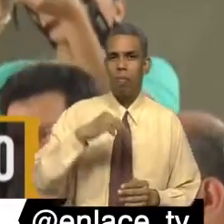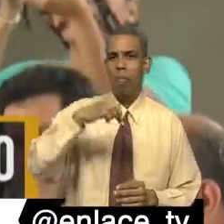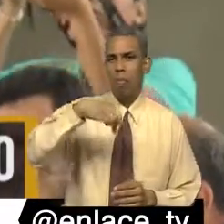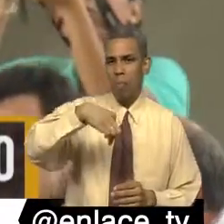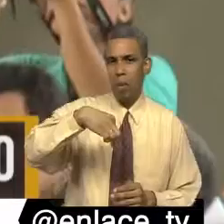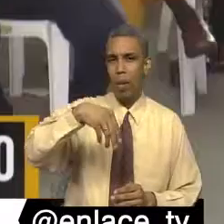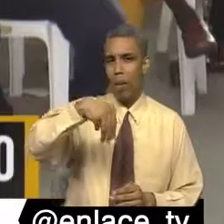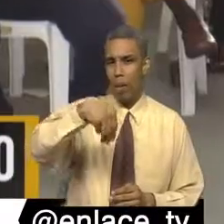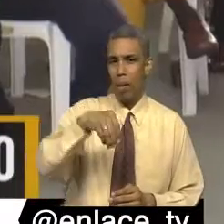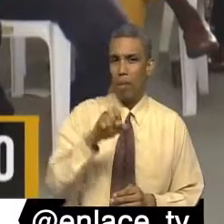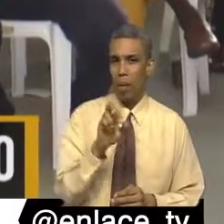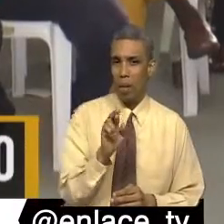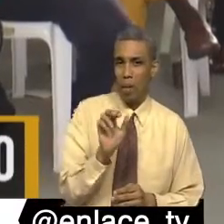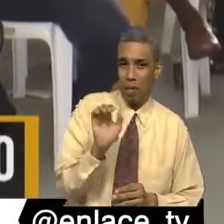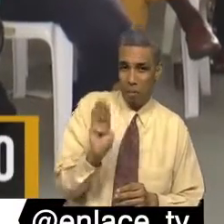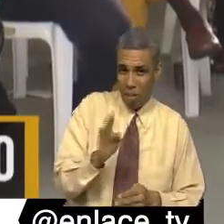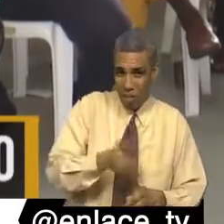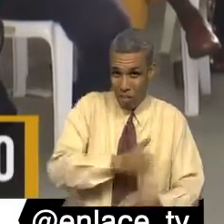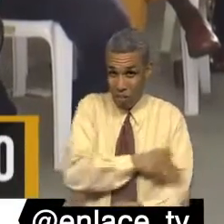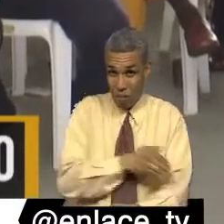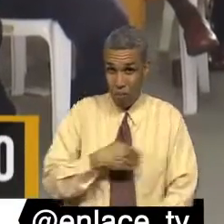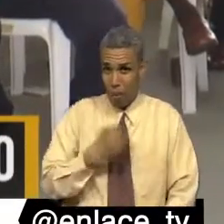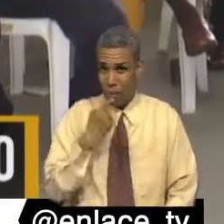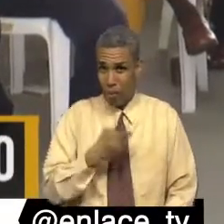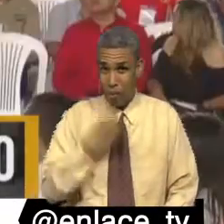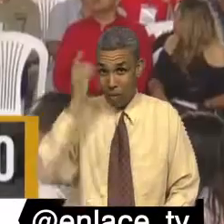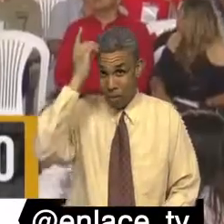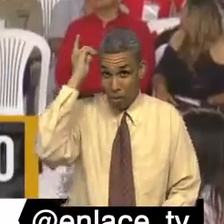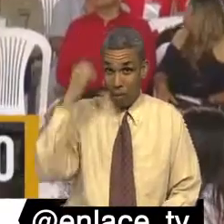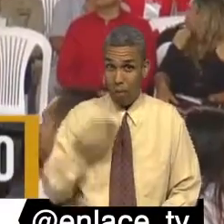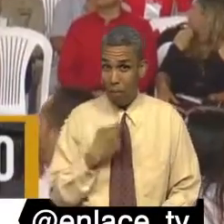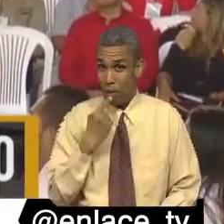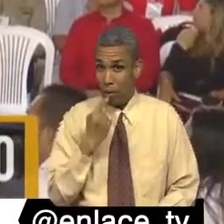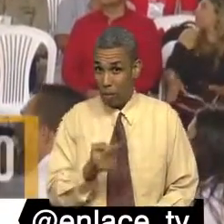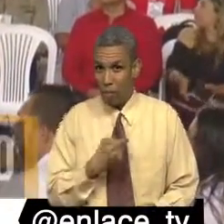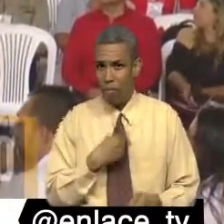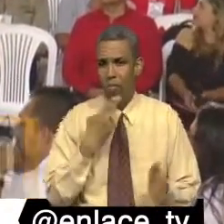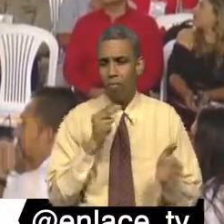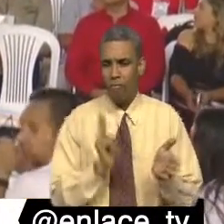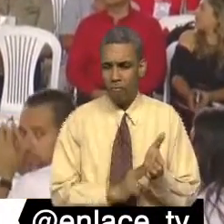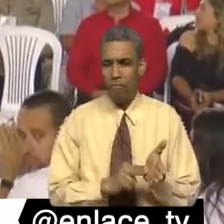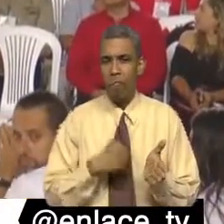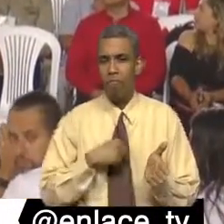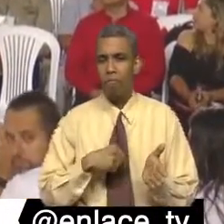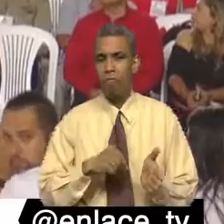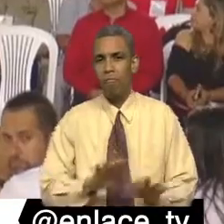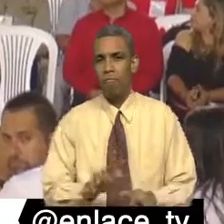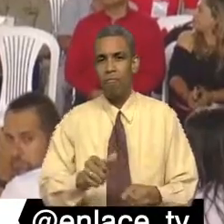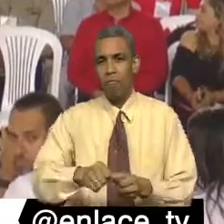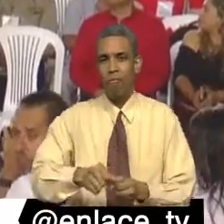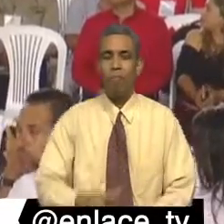lo ha expresado el señor alcalde en diversos escenarios, concluyó en su carta la estatal petrolera.